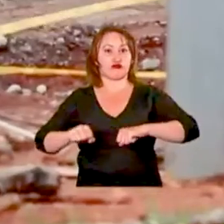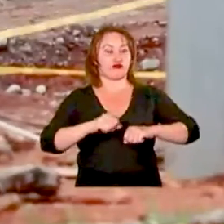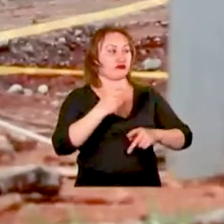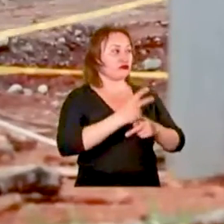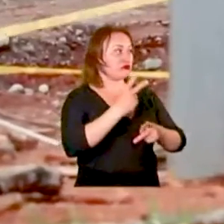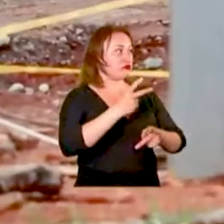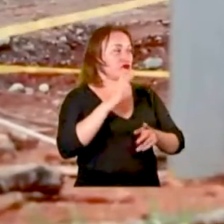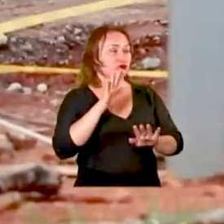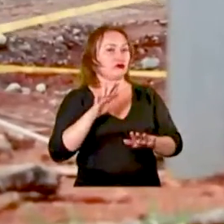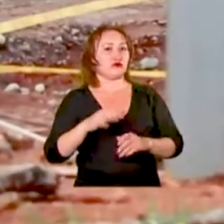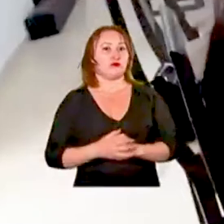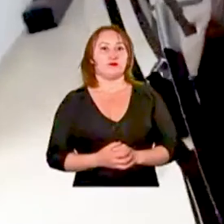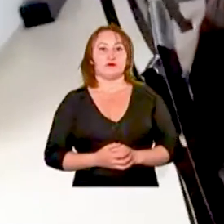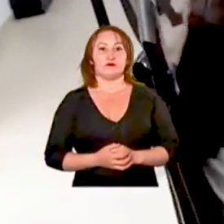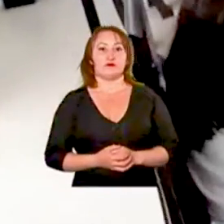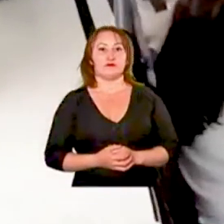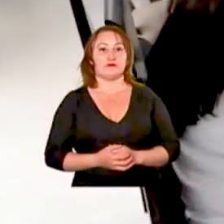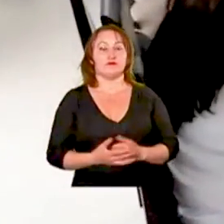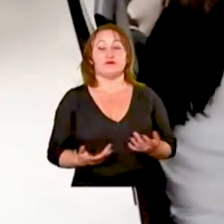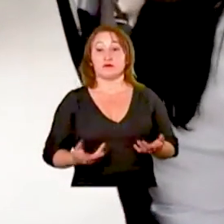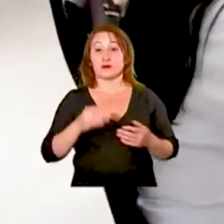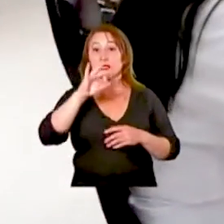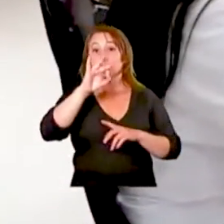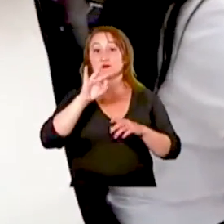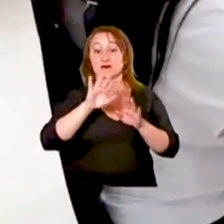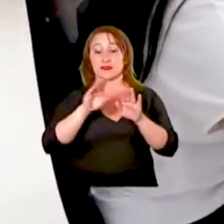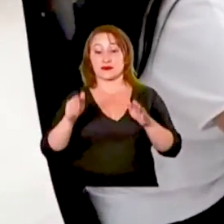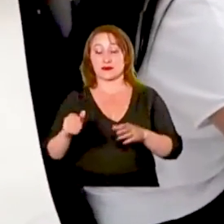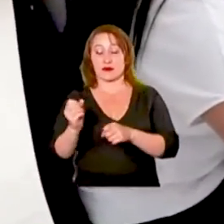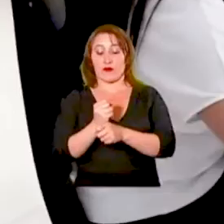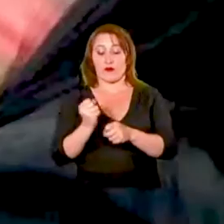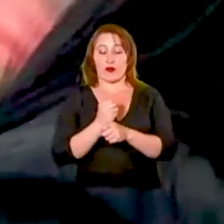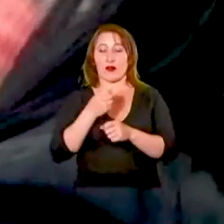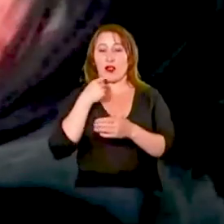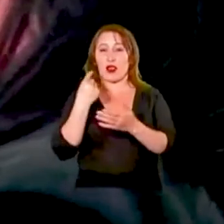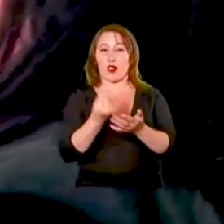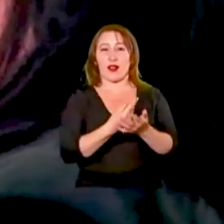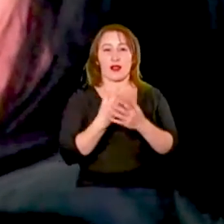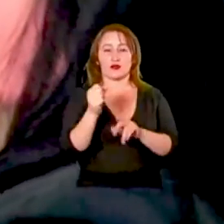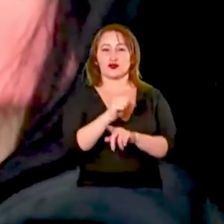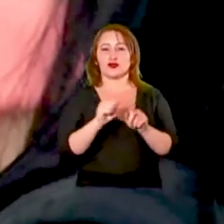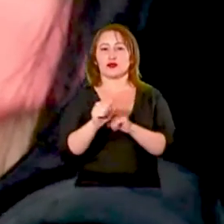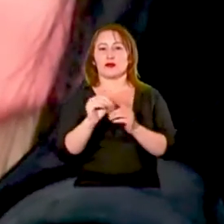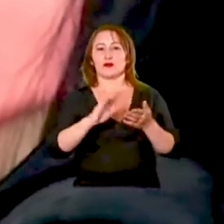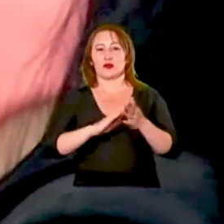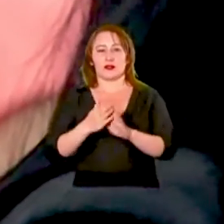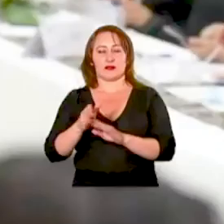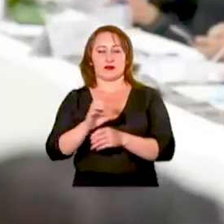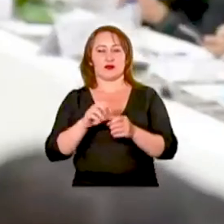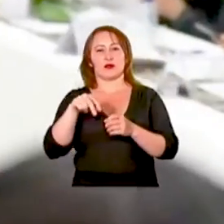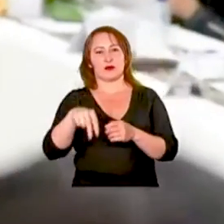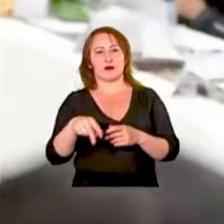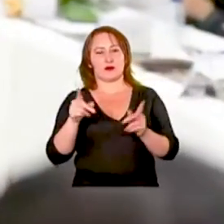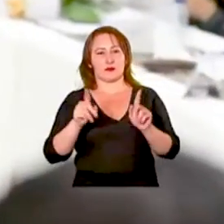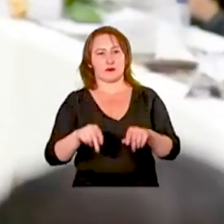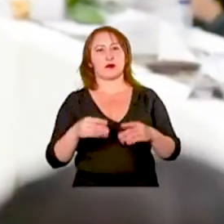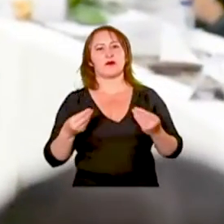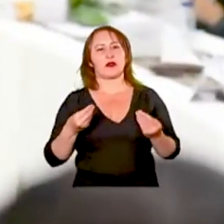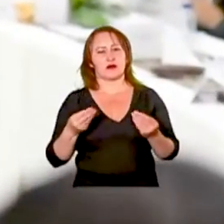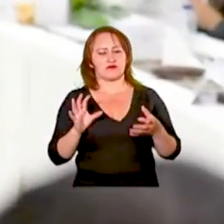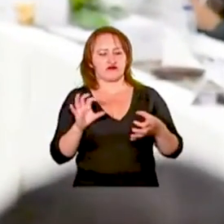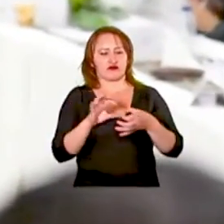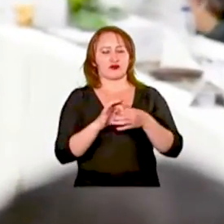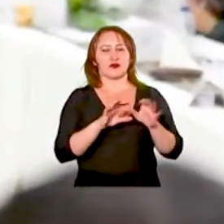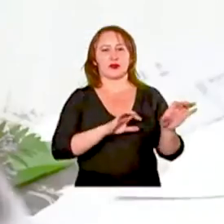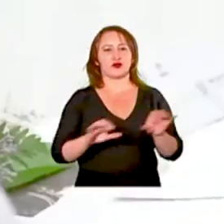de Desastres. Adelantamos 3 mesas de trabajo en el marco del diálogo social con comunidades y ciudadanía organizada para